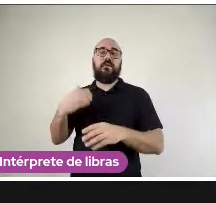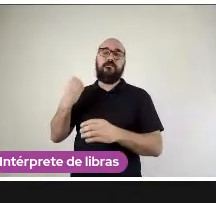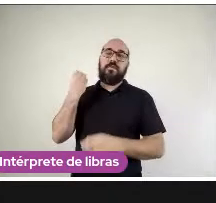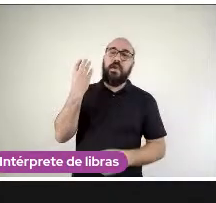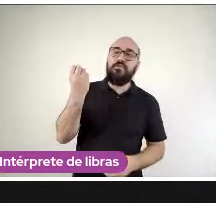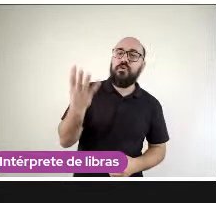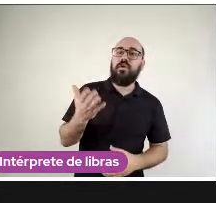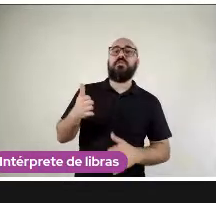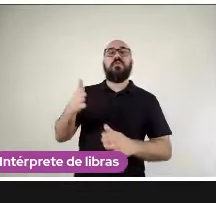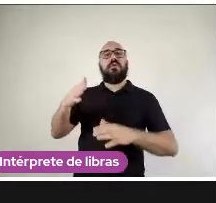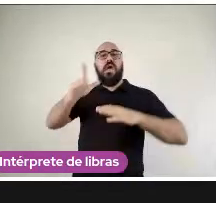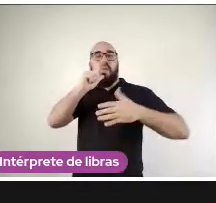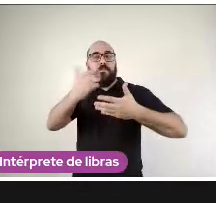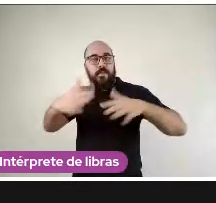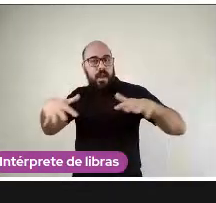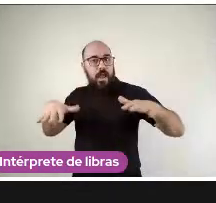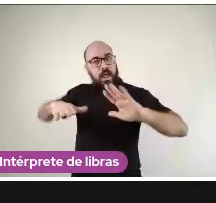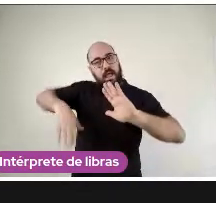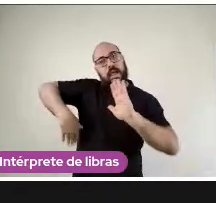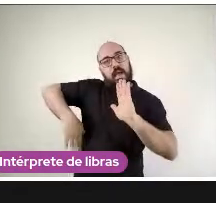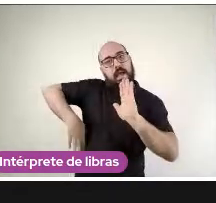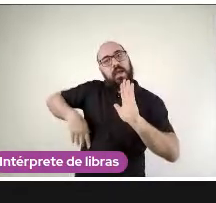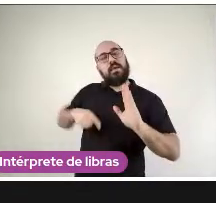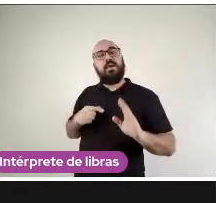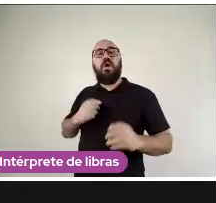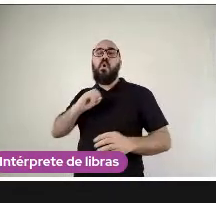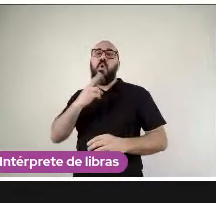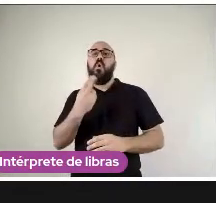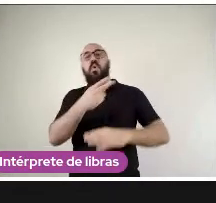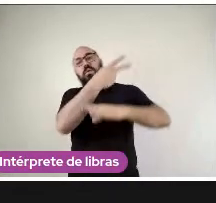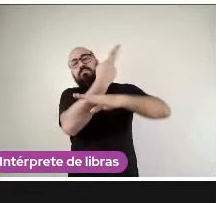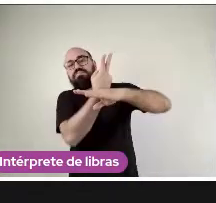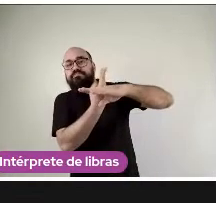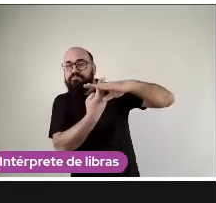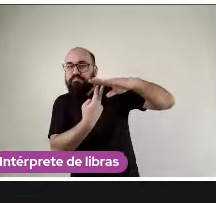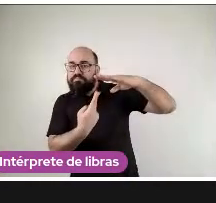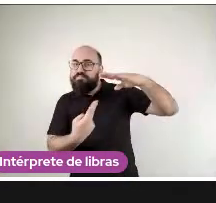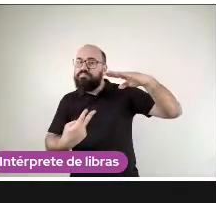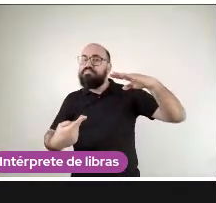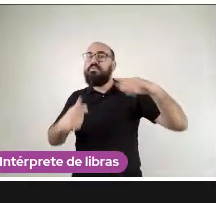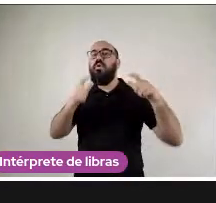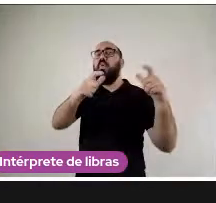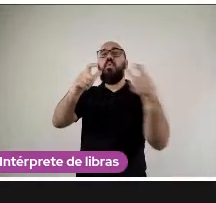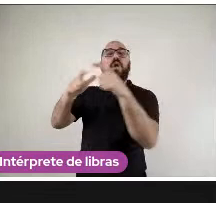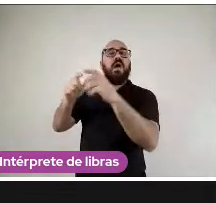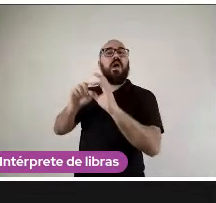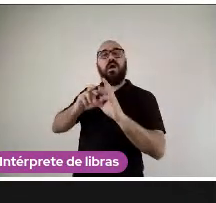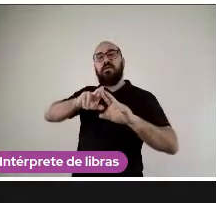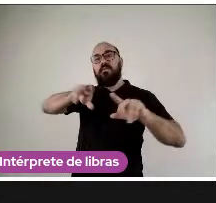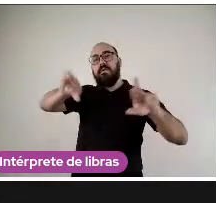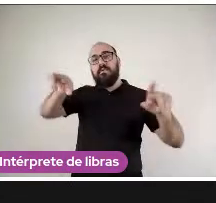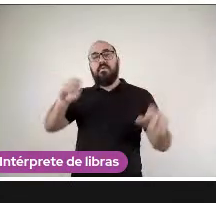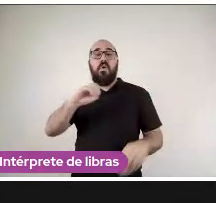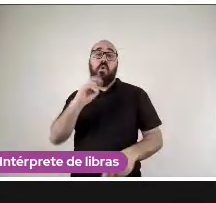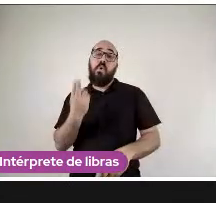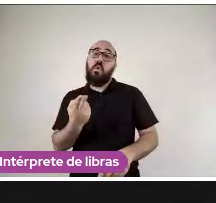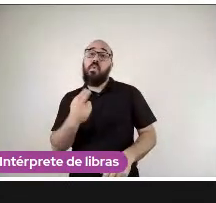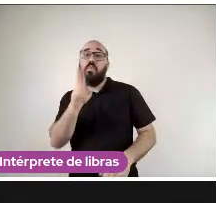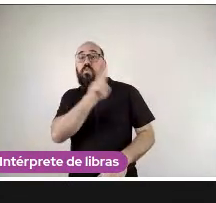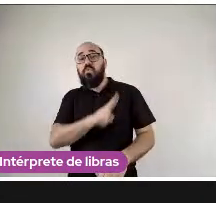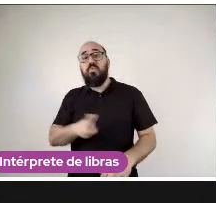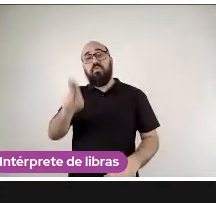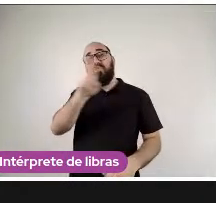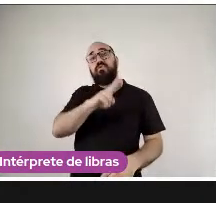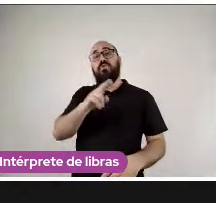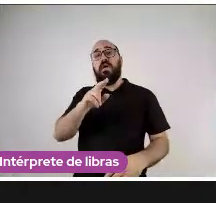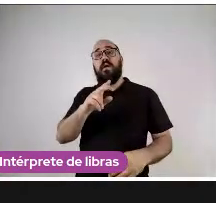los arrecifes de coral. Estos últimos estiman que generan 11.500